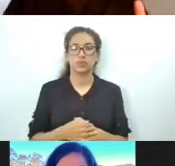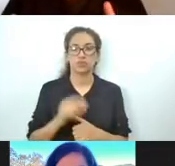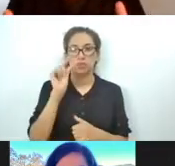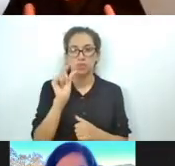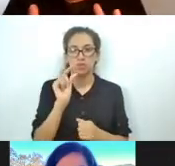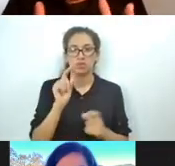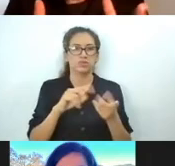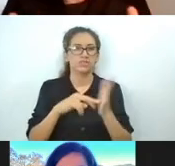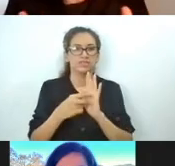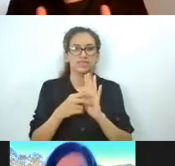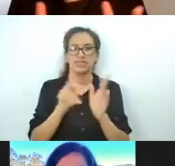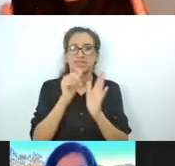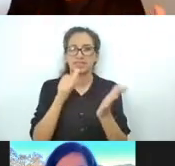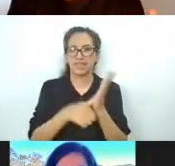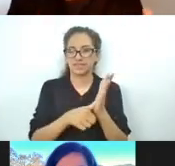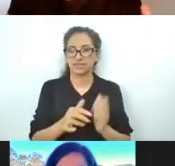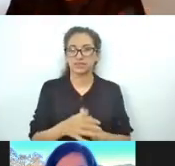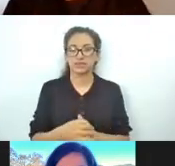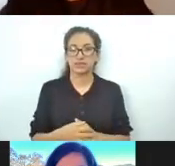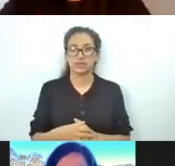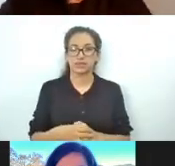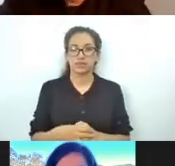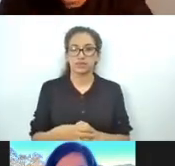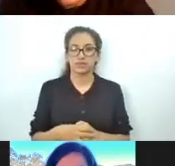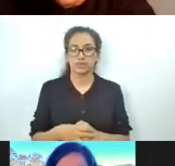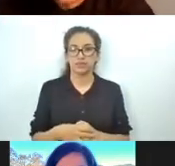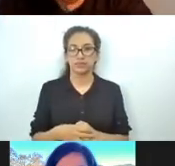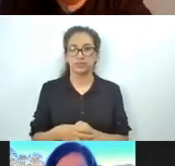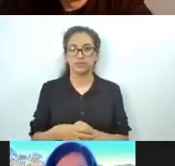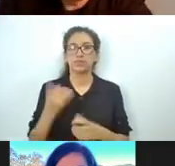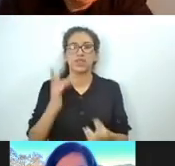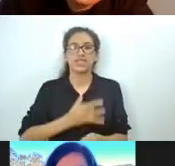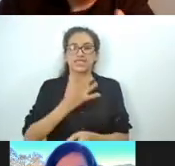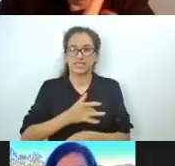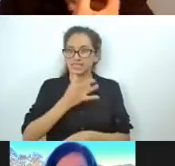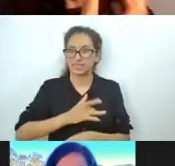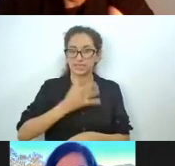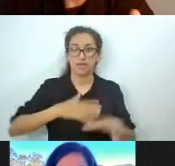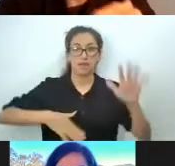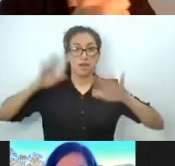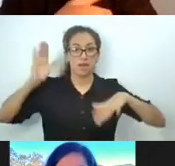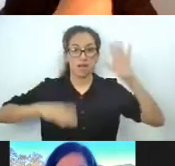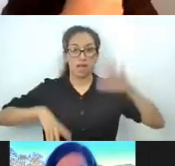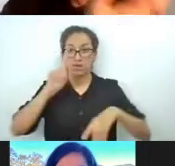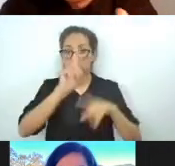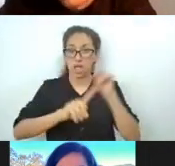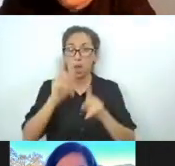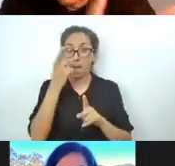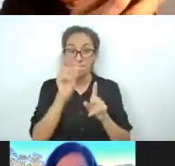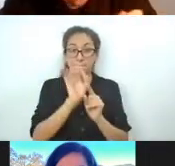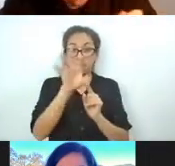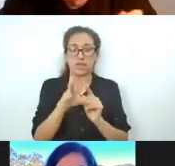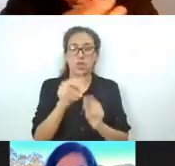carta, ¿no? Ahí tiene que ver el tema de la expectativa. La sensación, a veces uno eyacula con